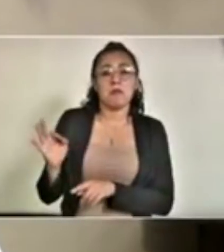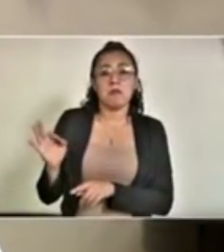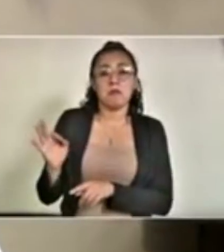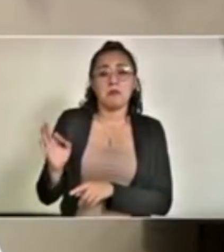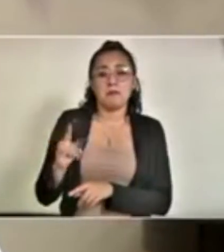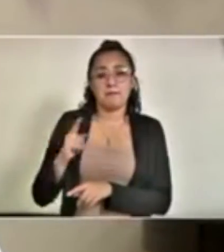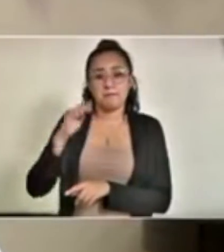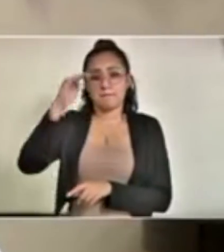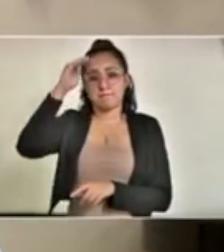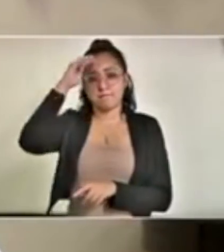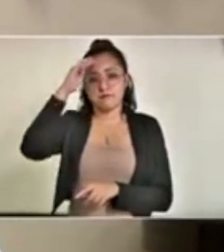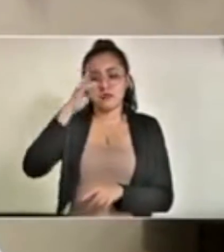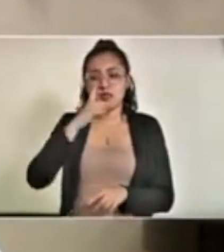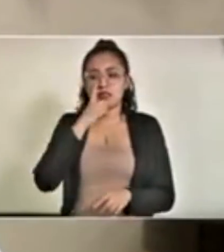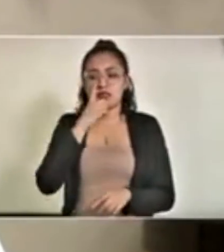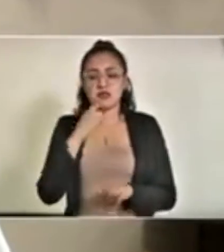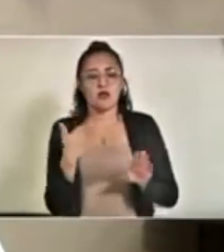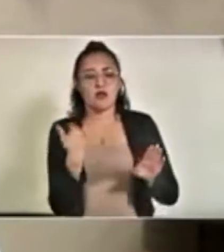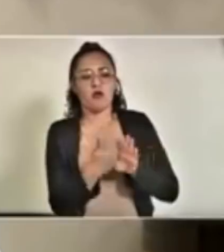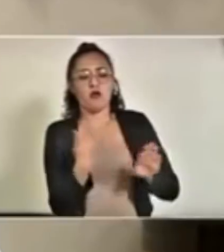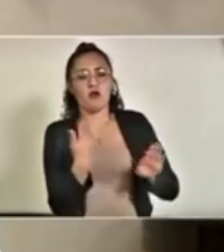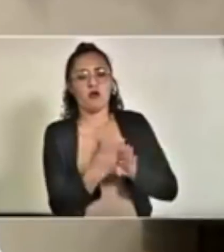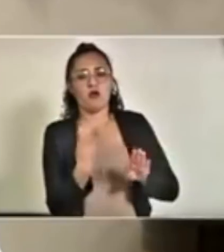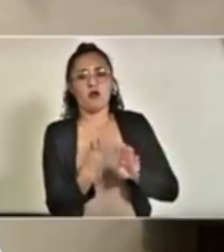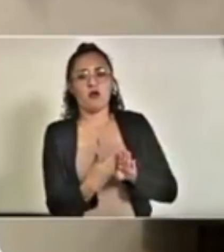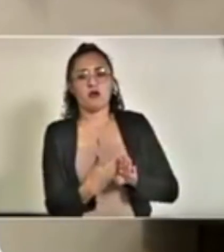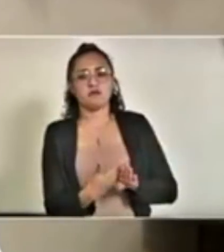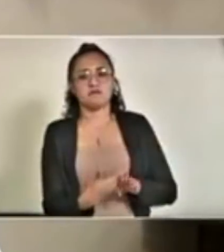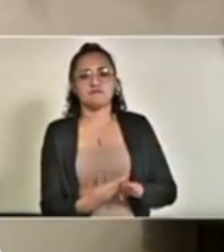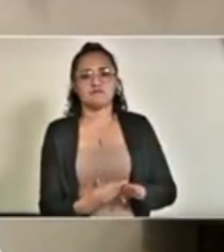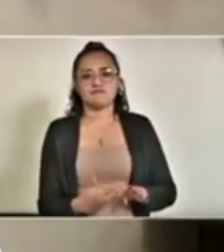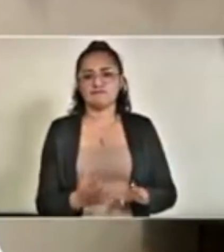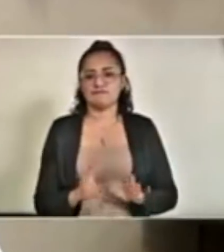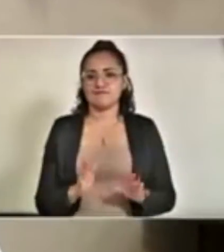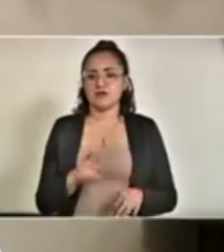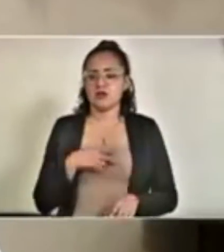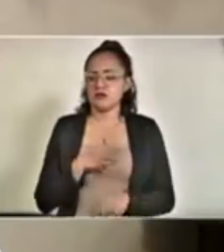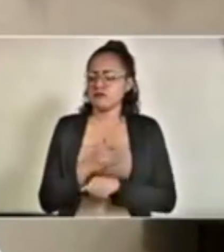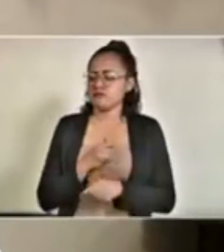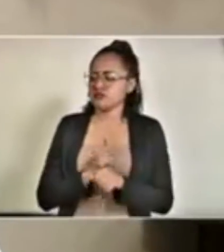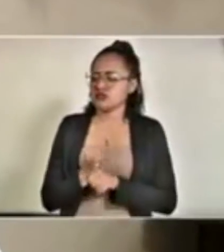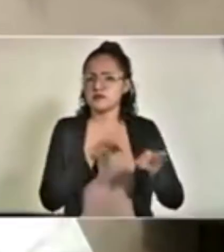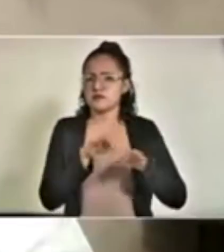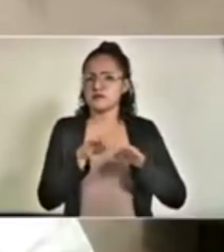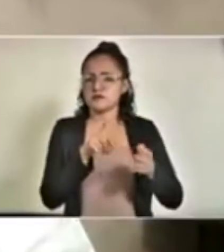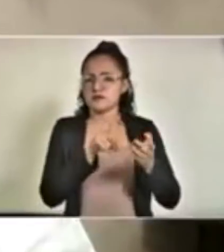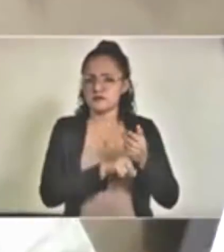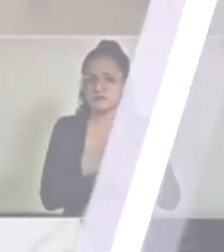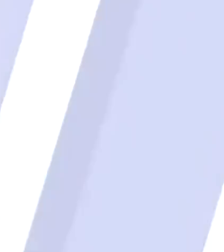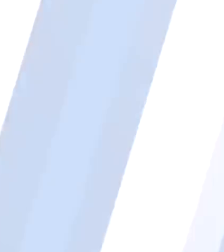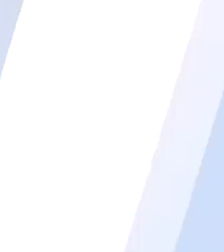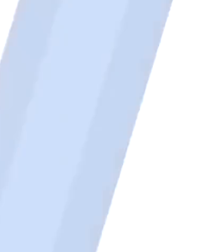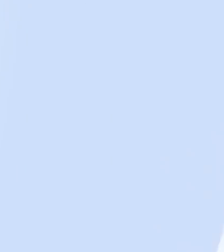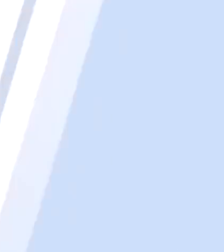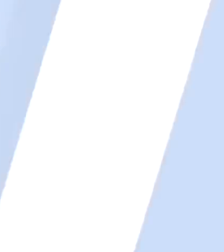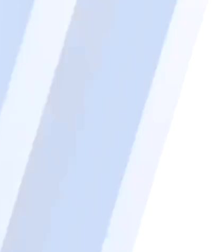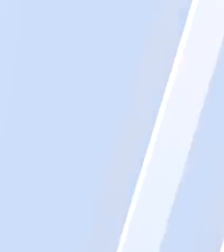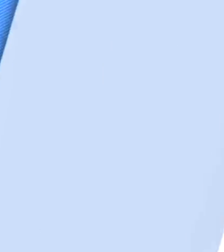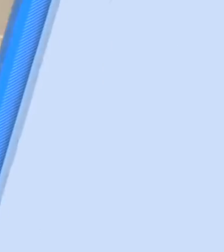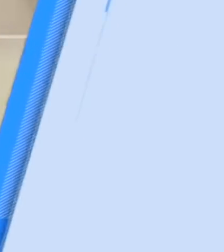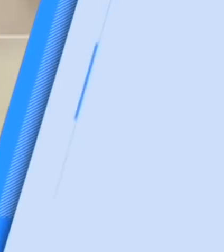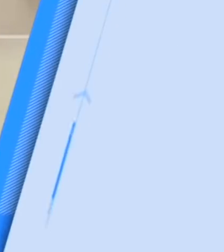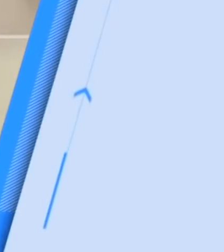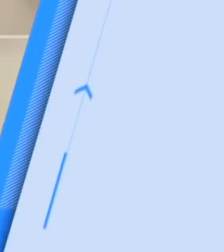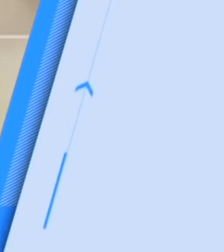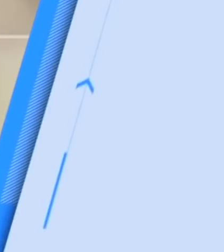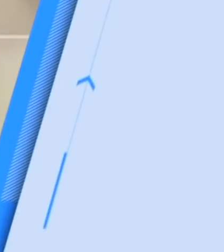podría decir cosas encontradas y lo estamos investigando fue así como se expresó el gobernador del estado